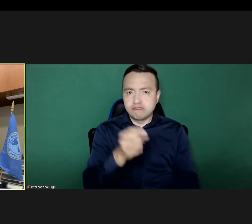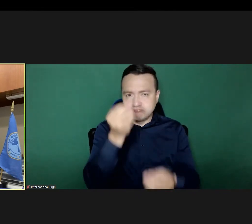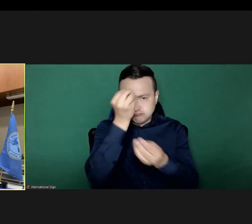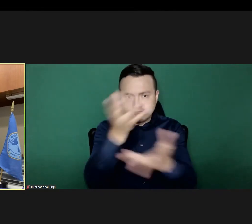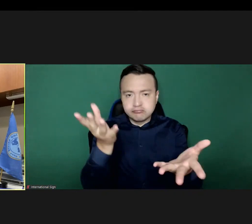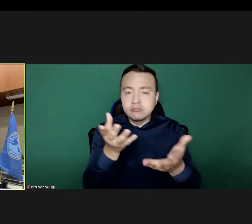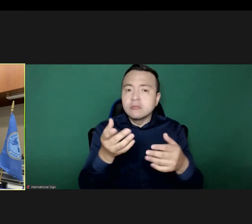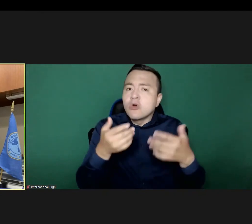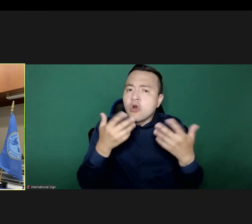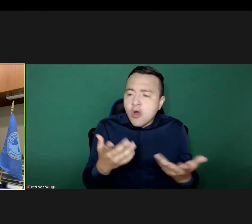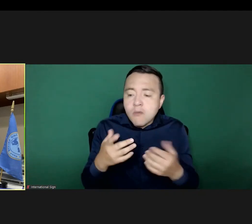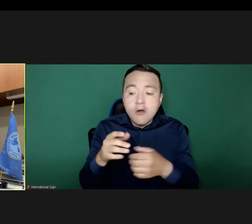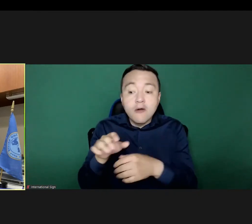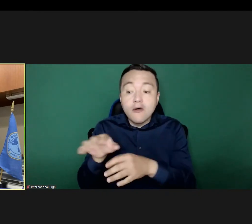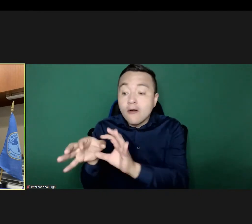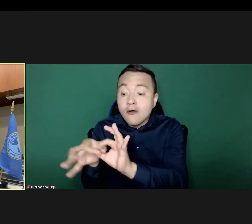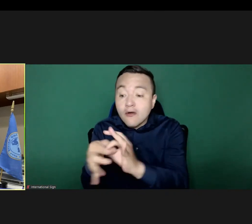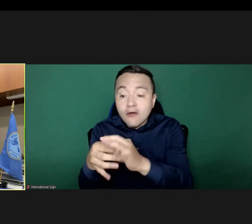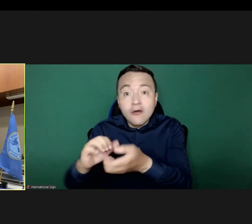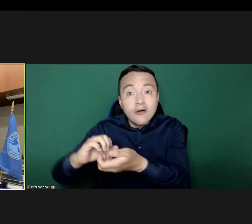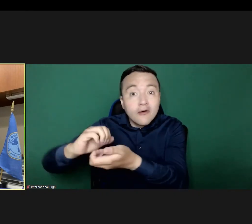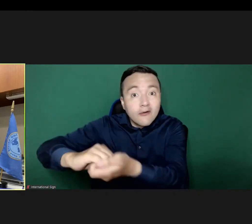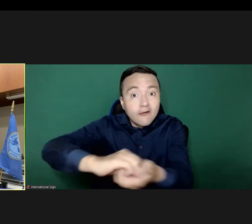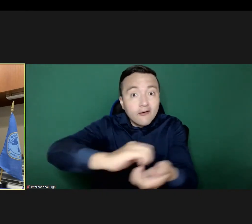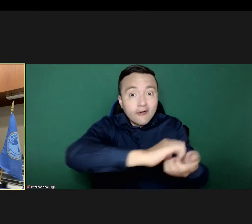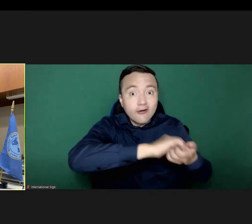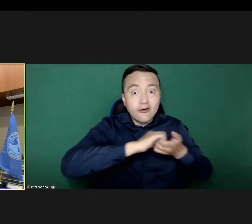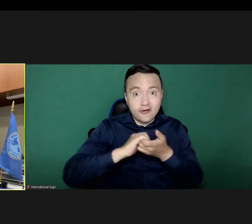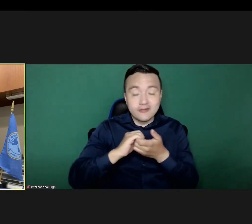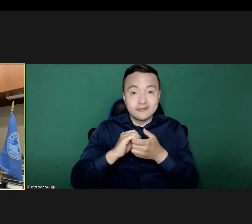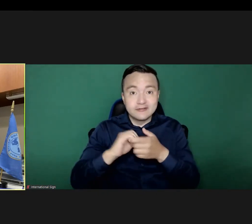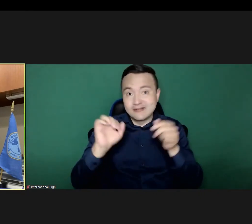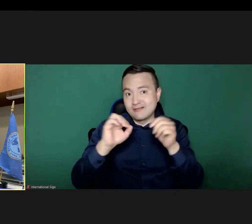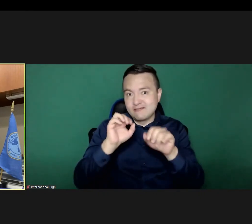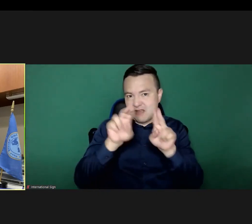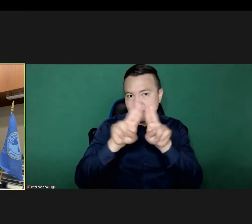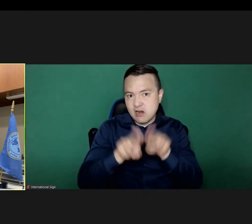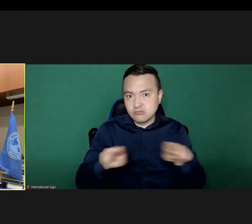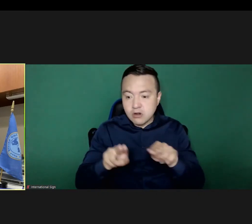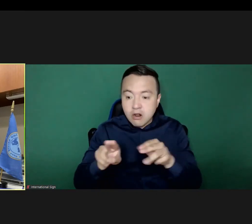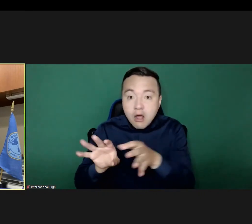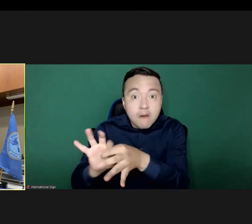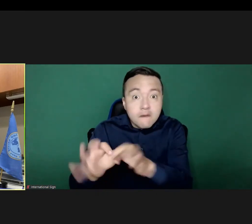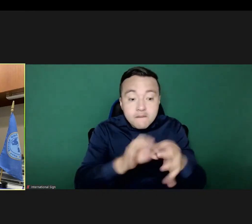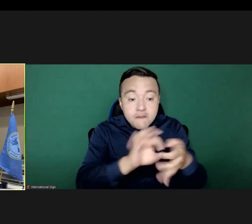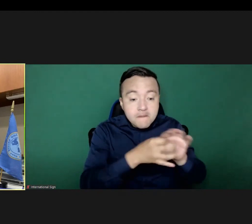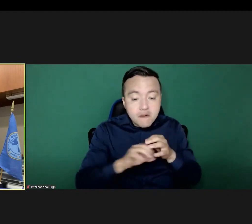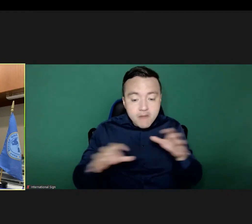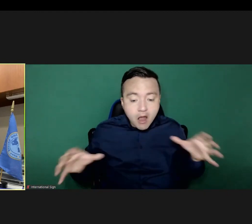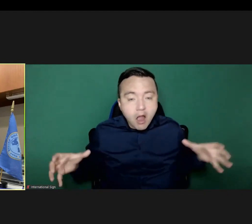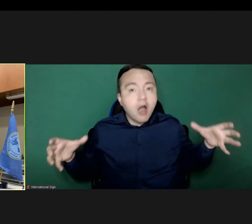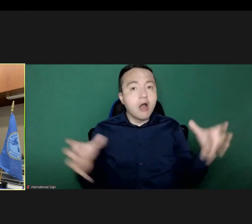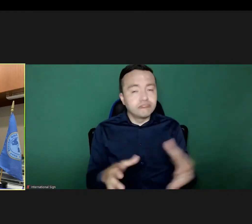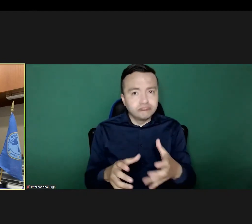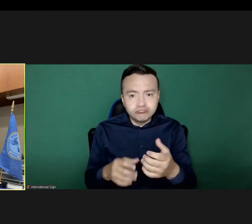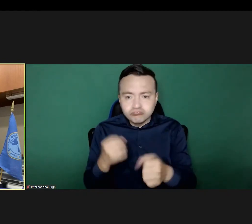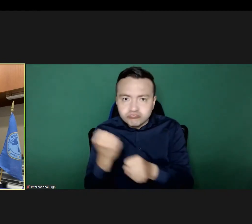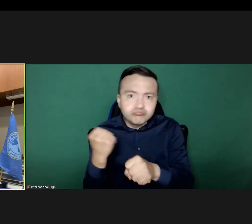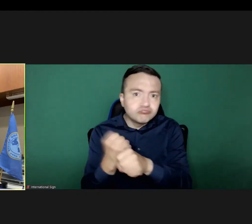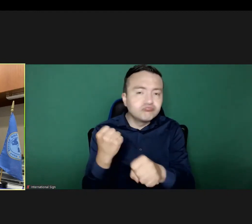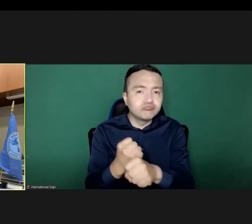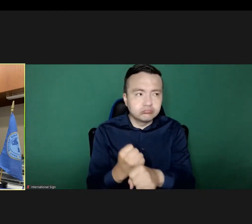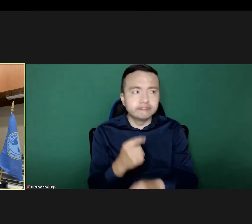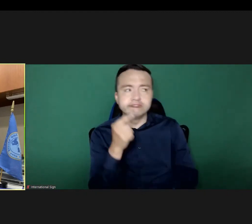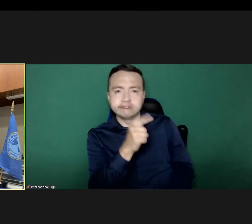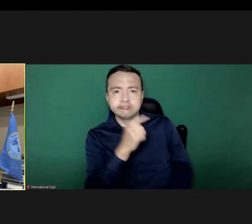la colaboración multisectorial de enfermedades no transmisibles, nos enteraremos del trabajo que hace el BID en el fortalecimiento de